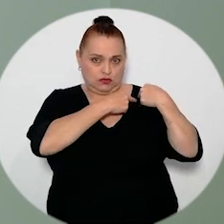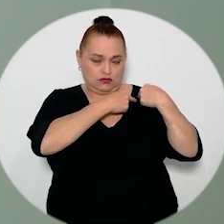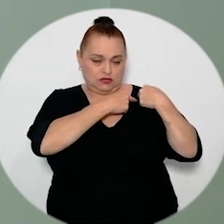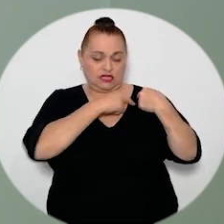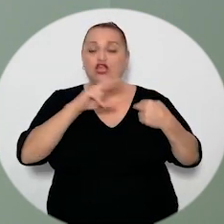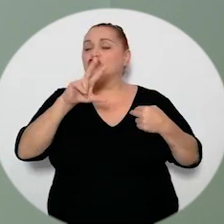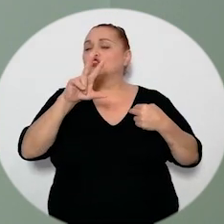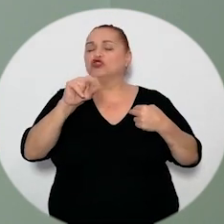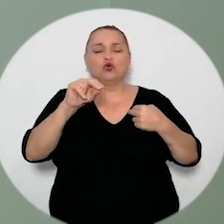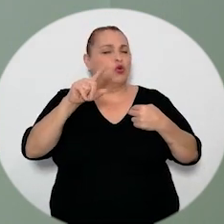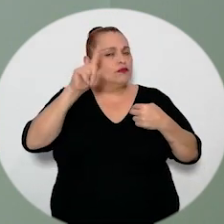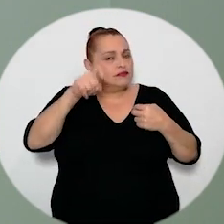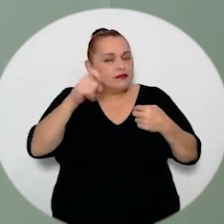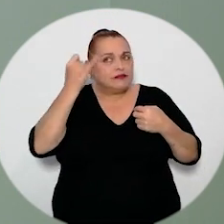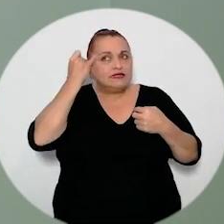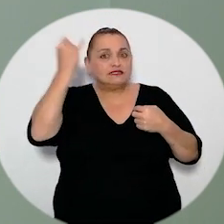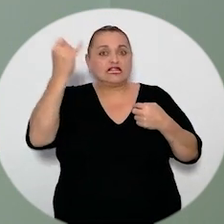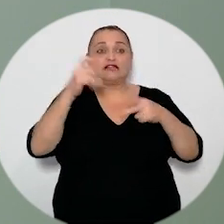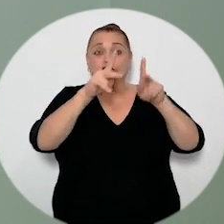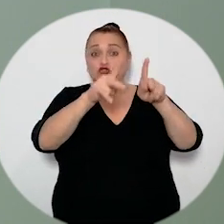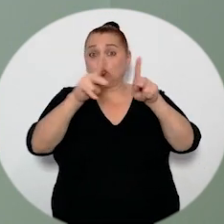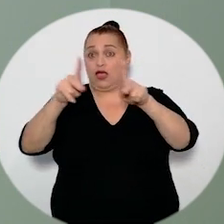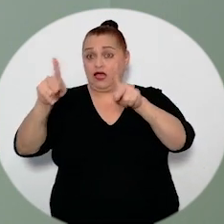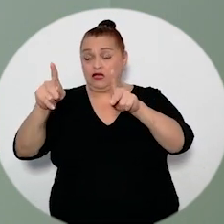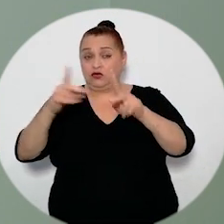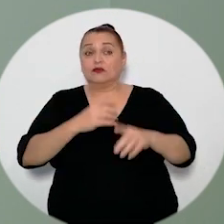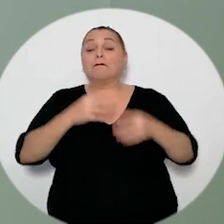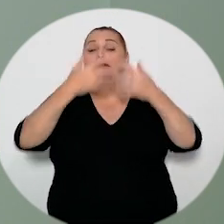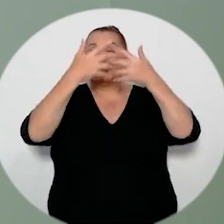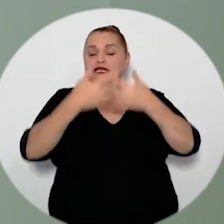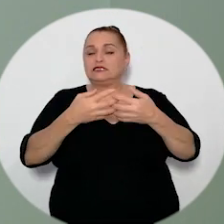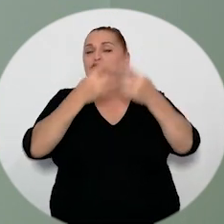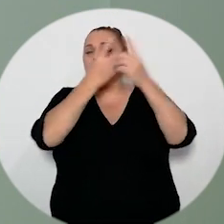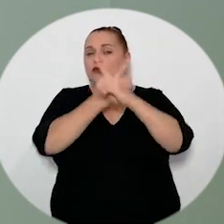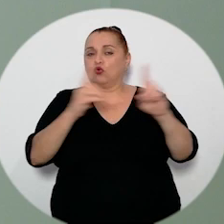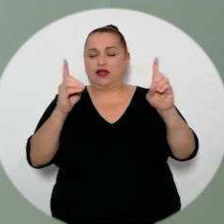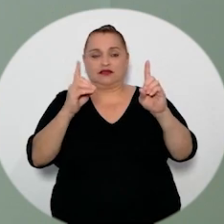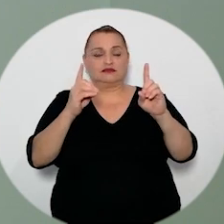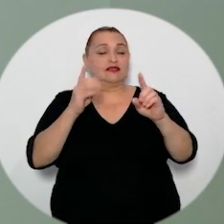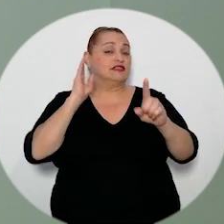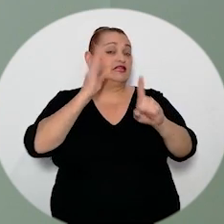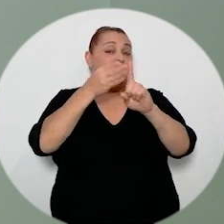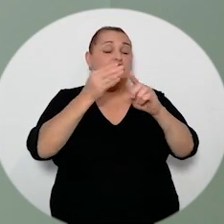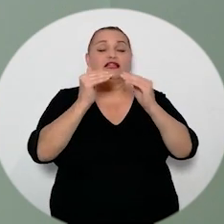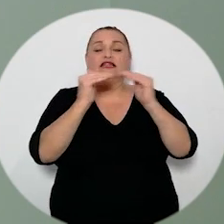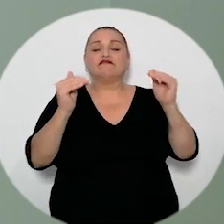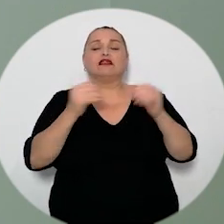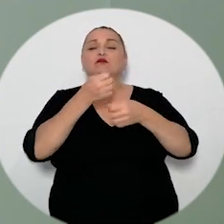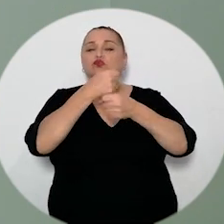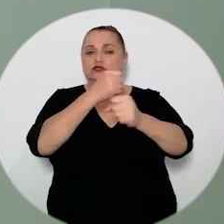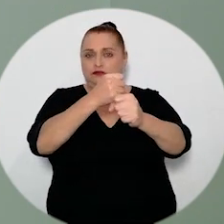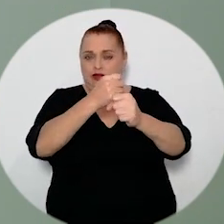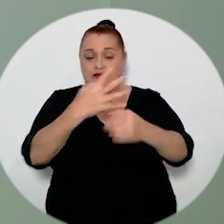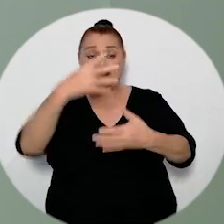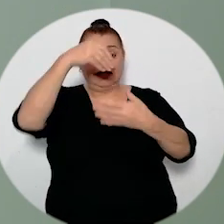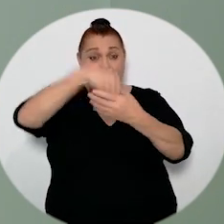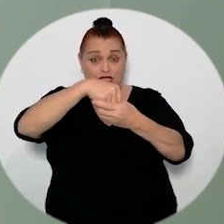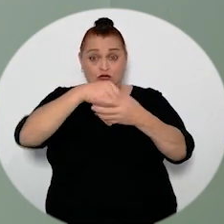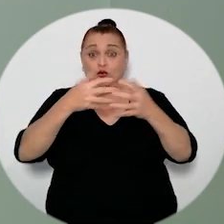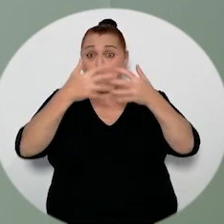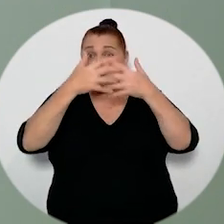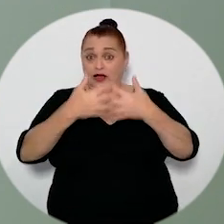Es decir, no cabe la iniciativa ciudadana en los mecanismos de democracia directa a nivel municipal. Dentro